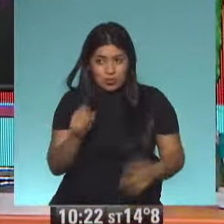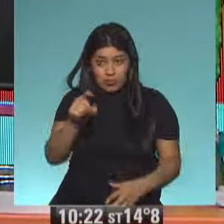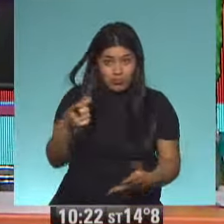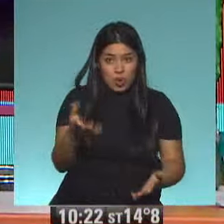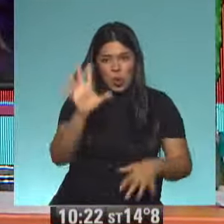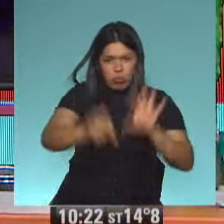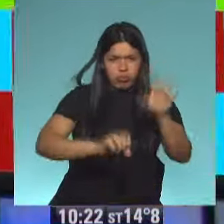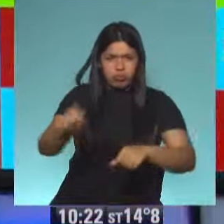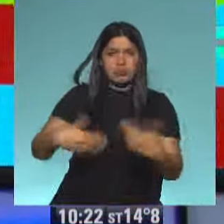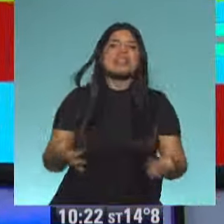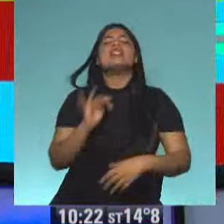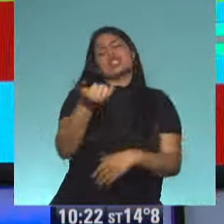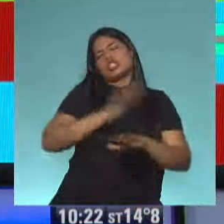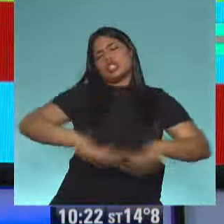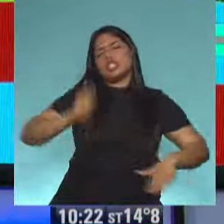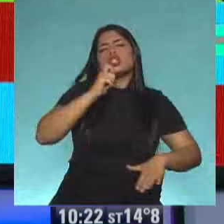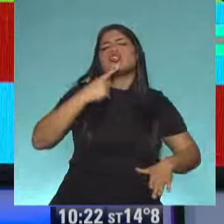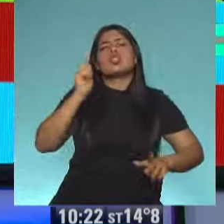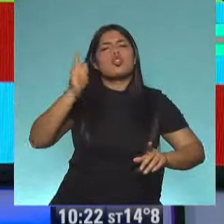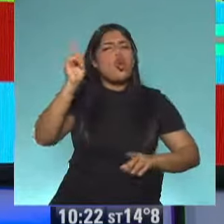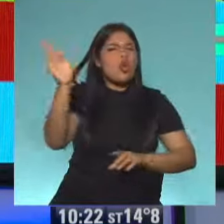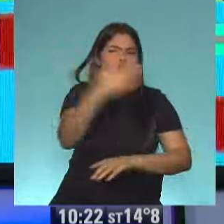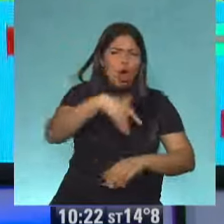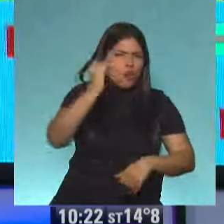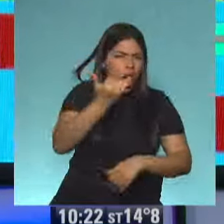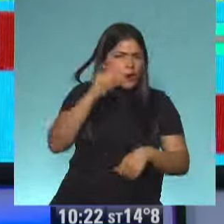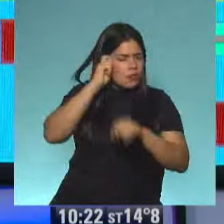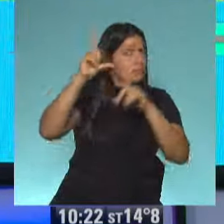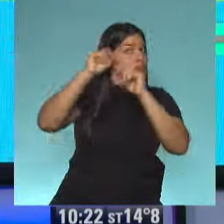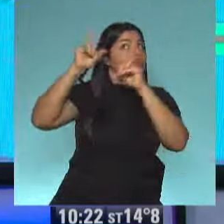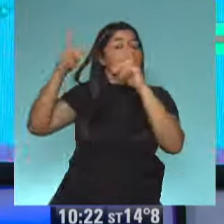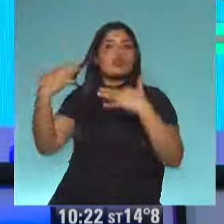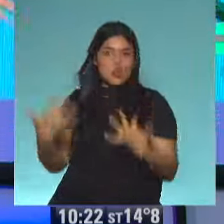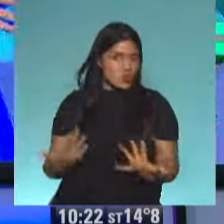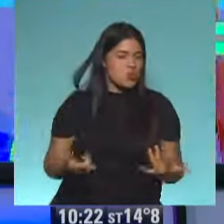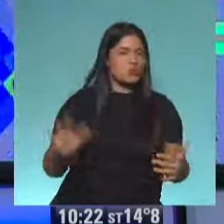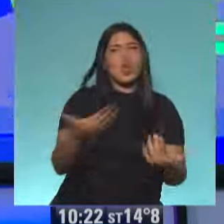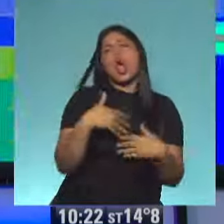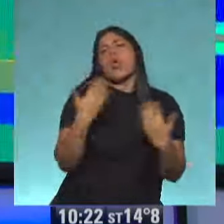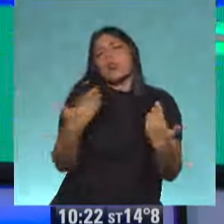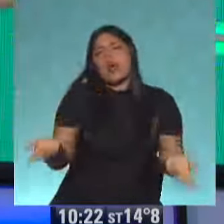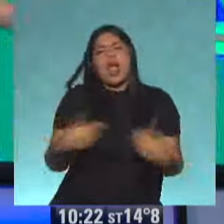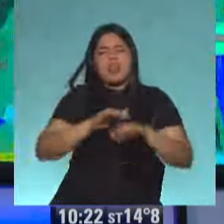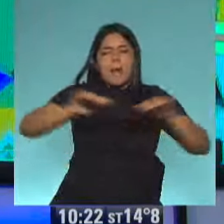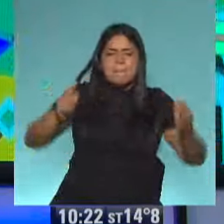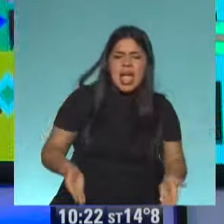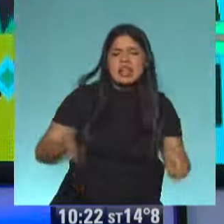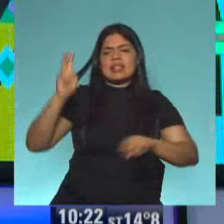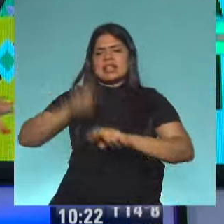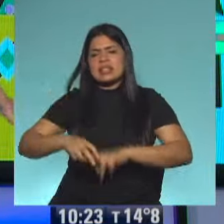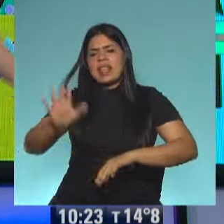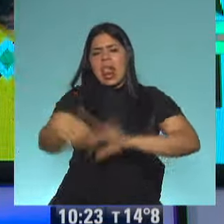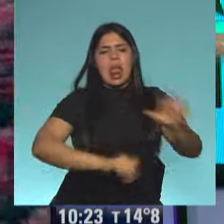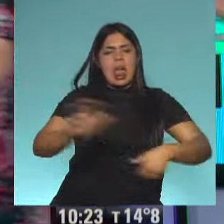chicos y las chicas tienen mucha imaginación, sí. Y siempre nos sorprenden con esas fotos maravillosas. La carroza la arman con una silla, la mesa, lo que sea. Nosotros vamos a armar por